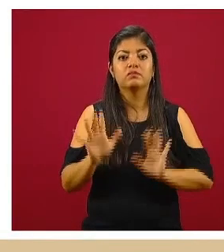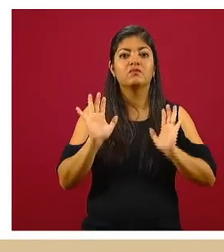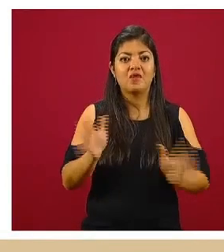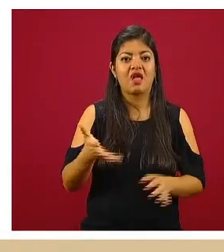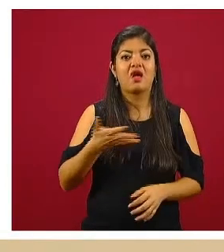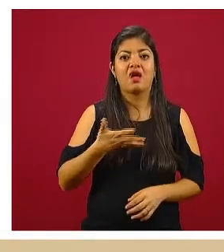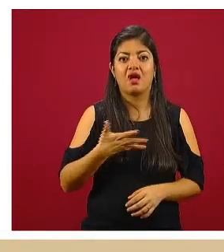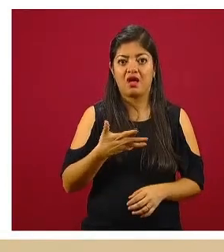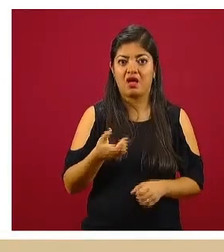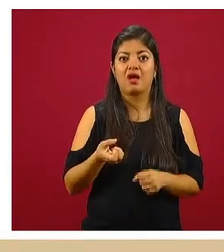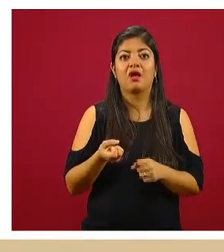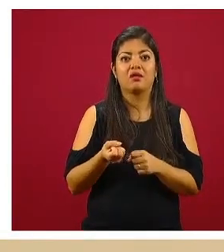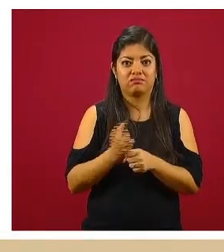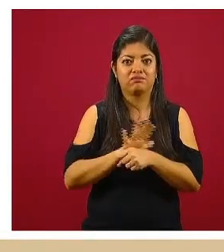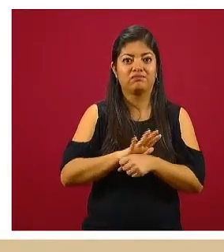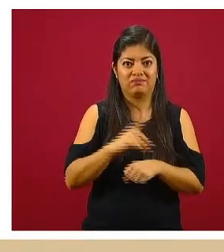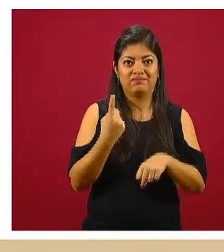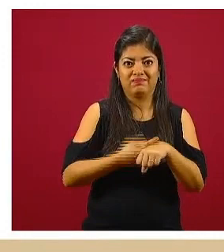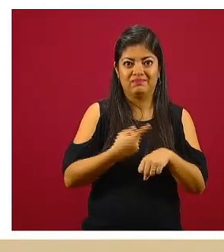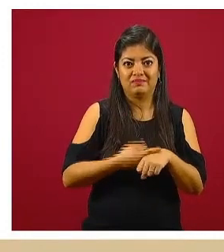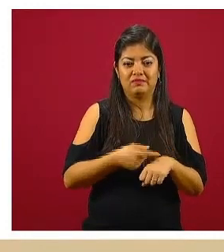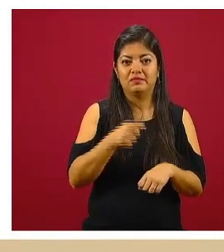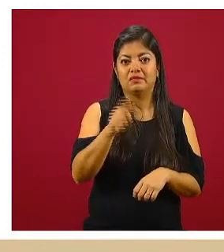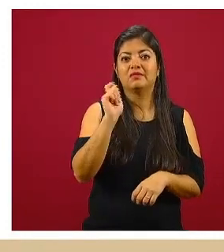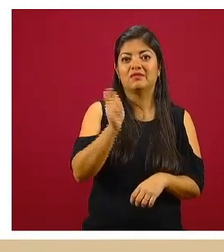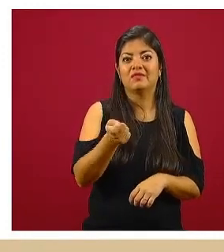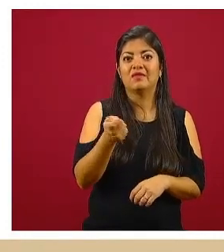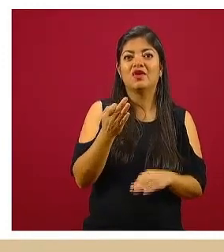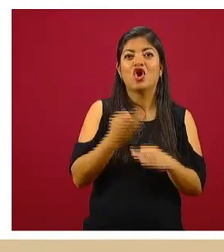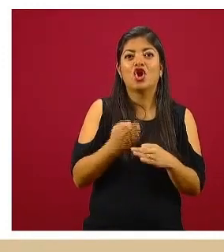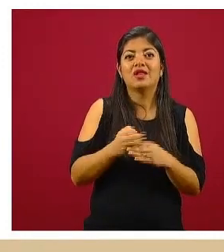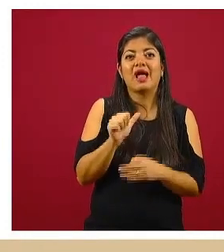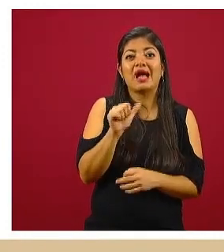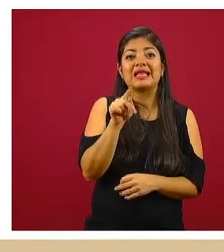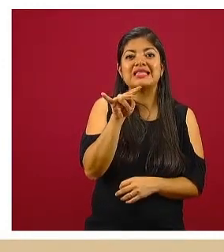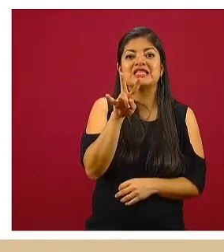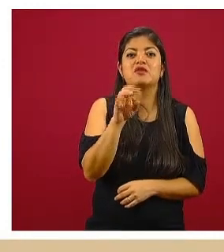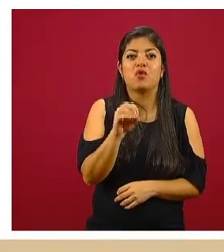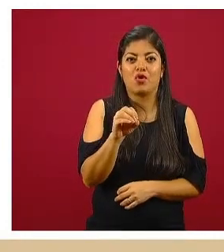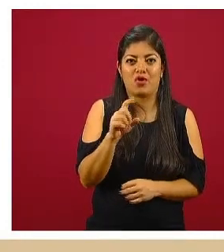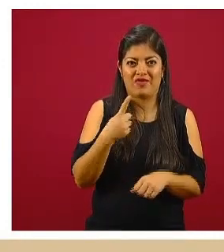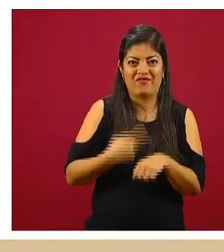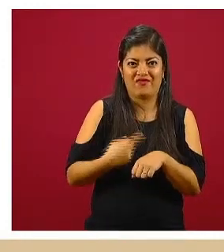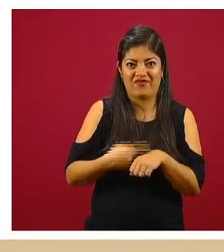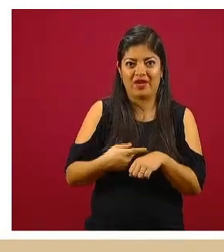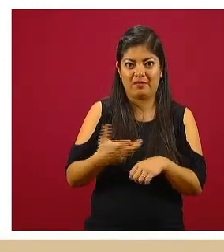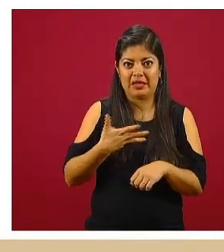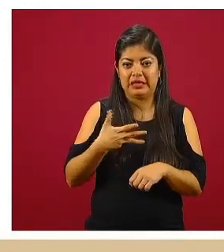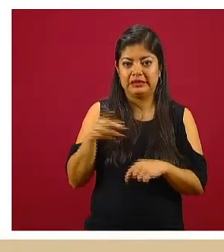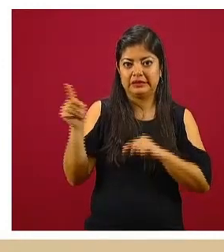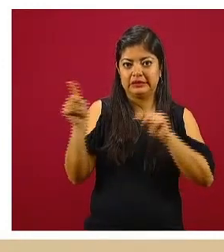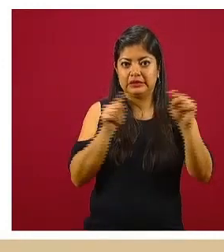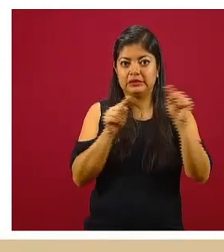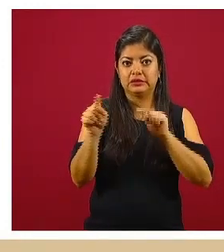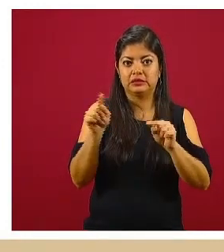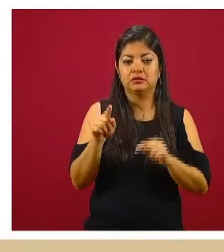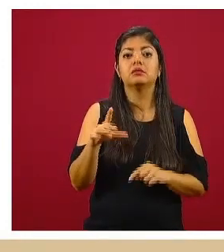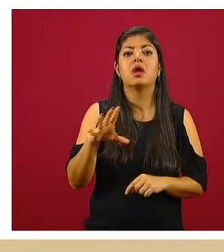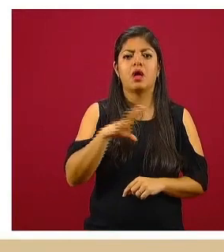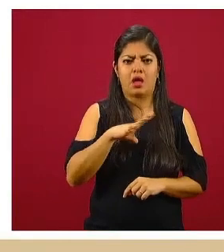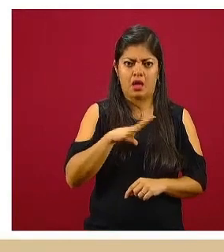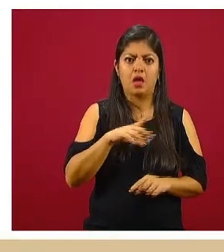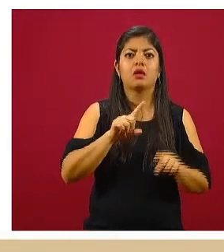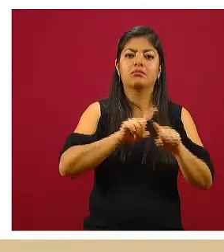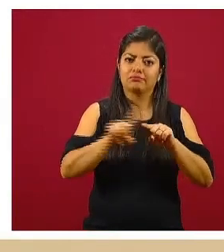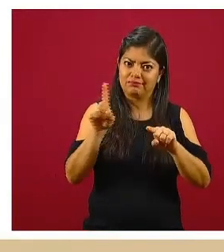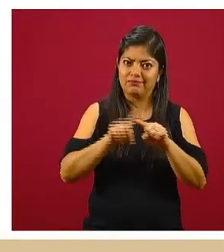en los últimos 14 días, que son la parte activa de la enfermedad, y notamos que lo hemos notado en varias ocasiones, como existen